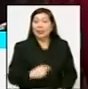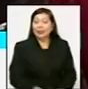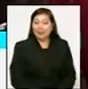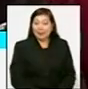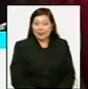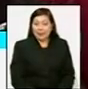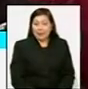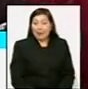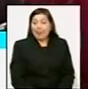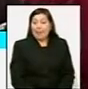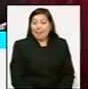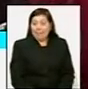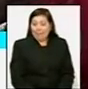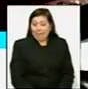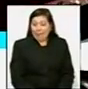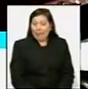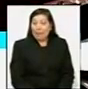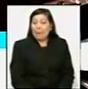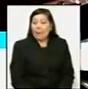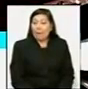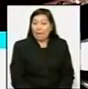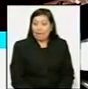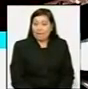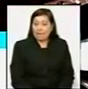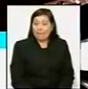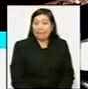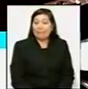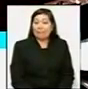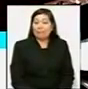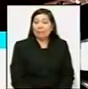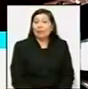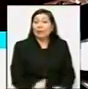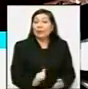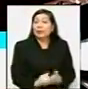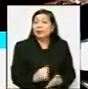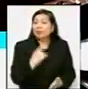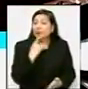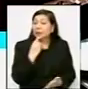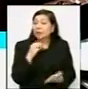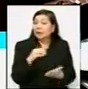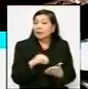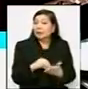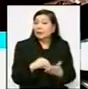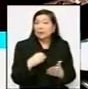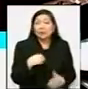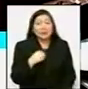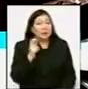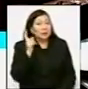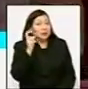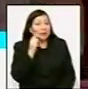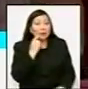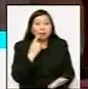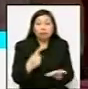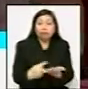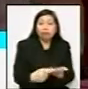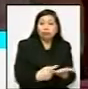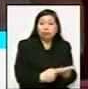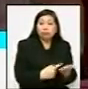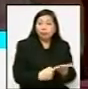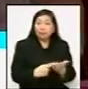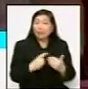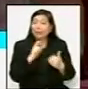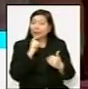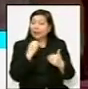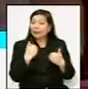Gracias. Gracias, congresista Arce. Entonces, lo que se está proponiendo y lo que escucho del consenso es que se